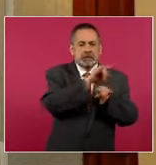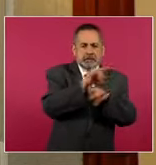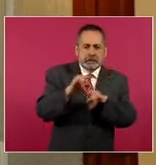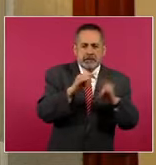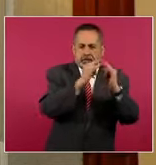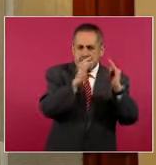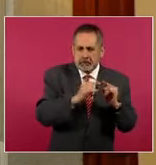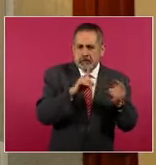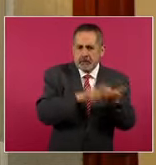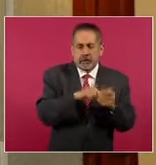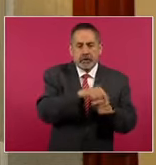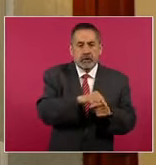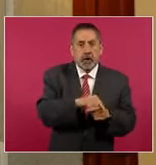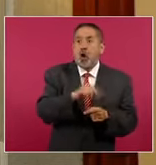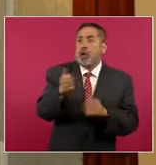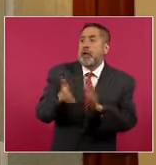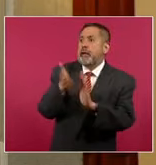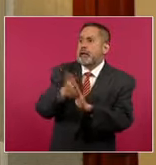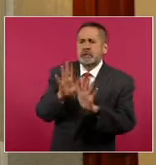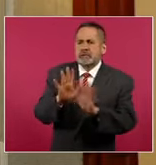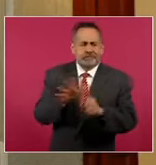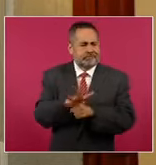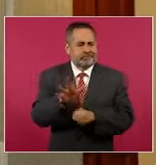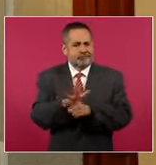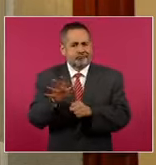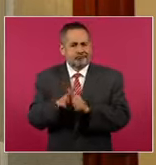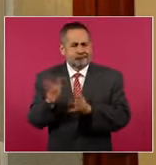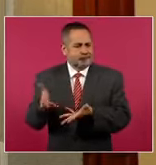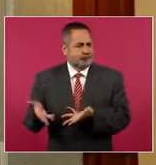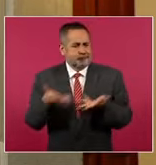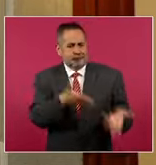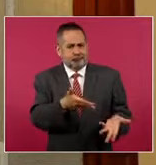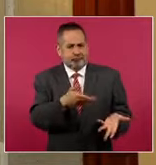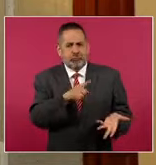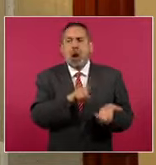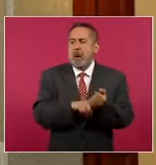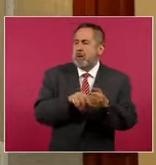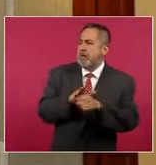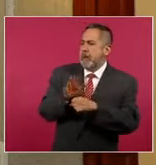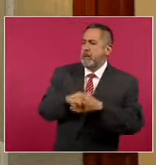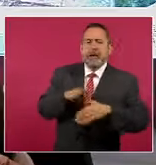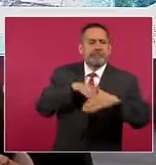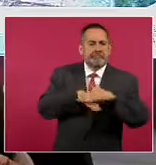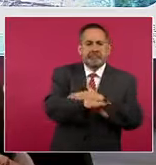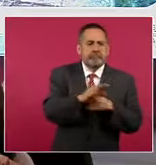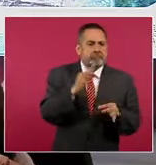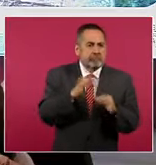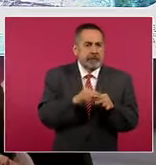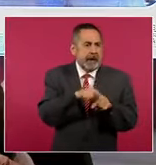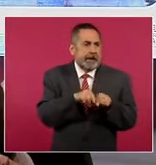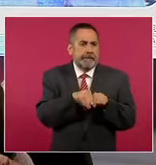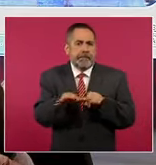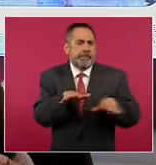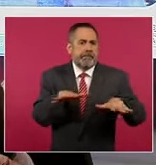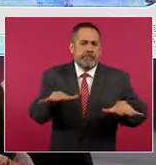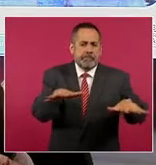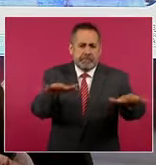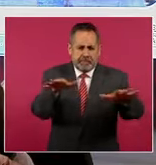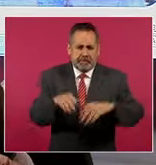tener la necesidad de construir, sino ya en esas instalaciones hacen uso y de ahí despliegan.